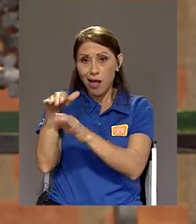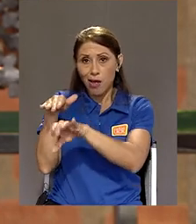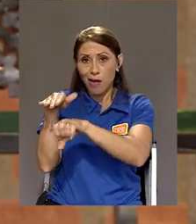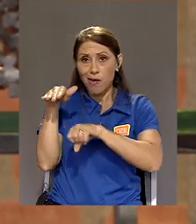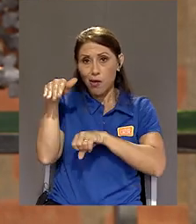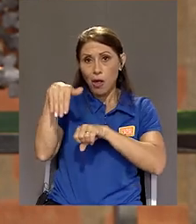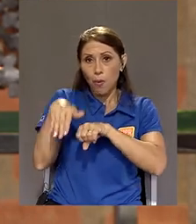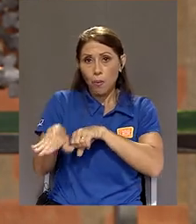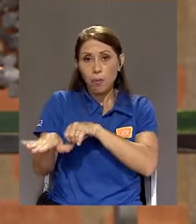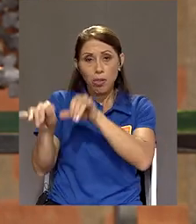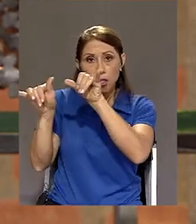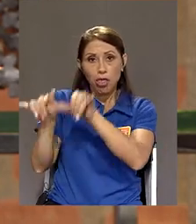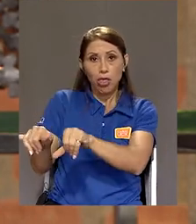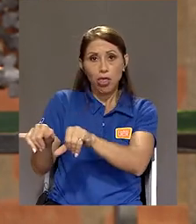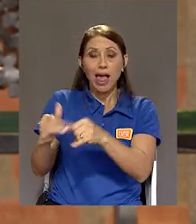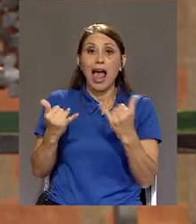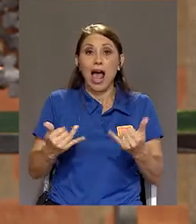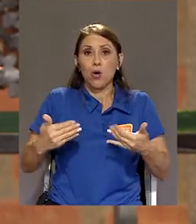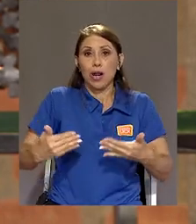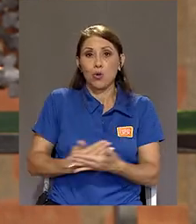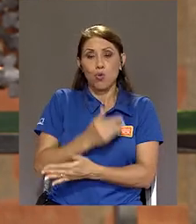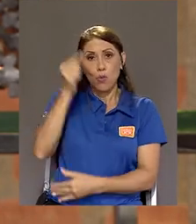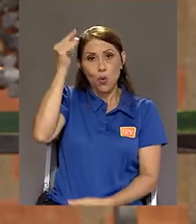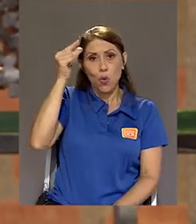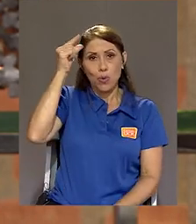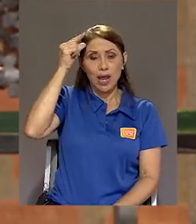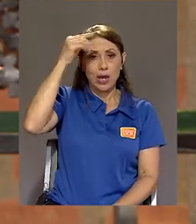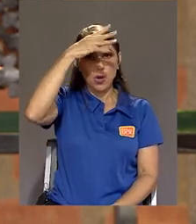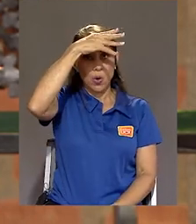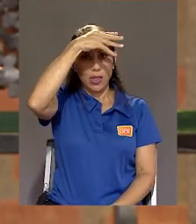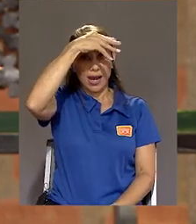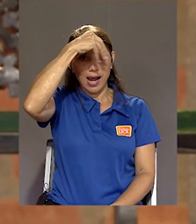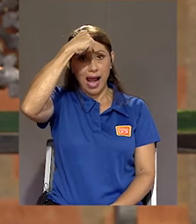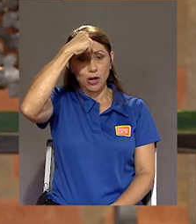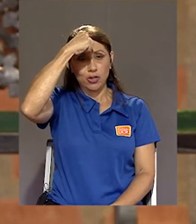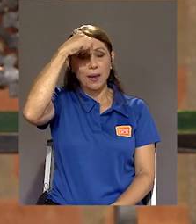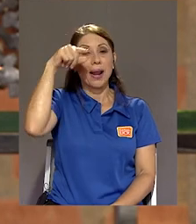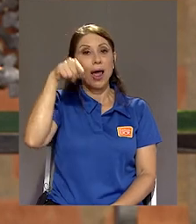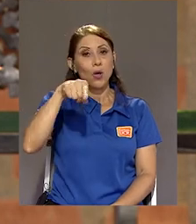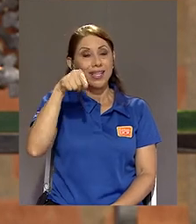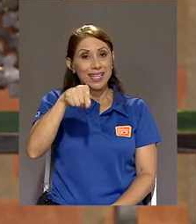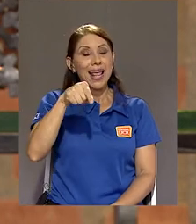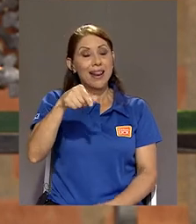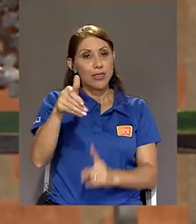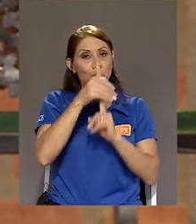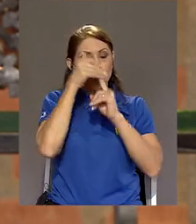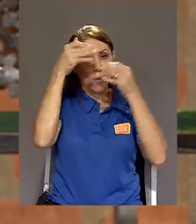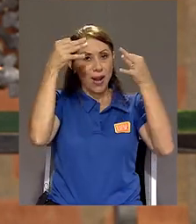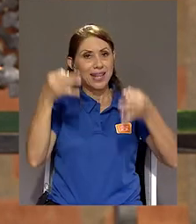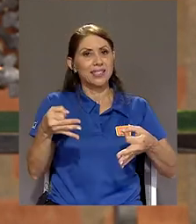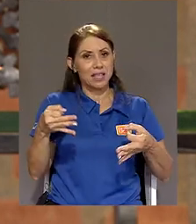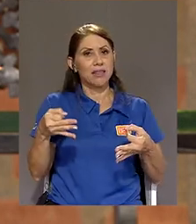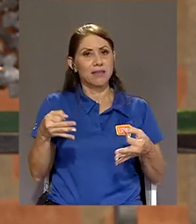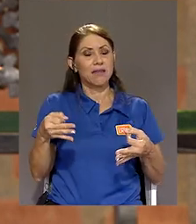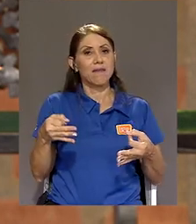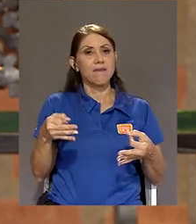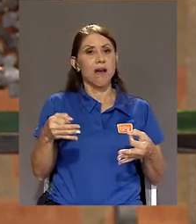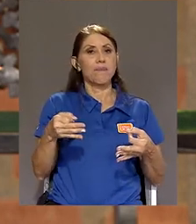el nuevo gobierno de don Carlos Alvarado Quesada tomó la iniciativa de volver